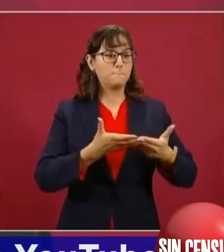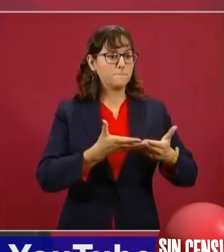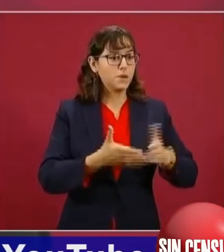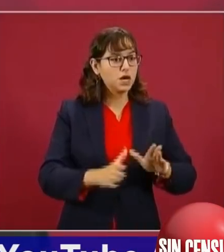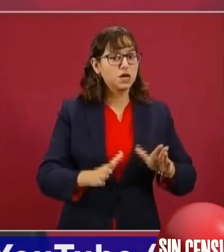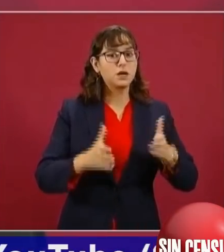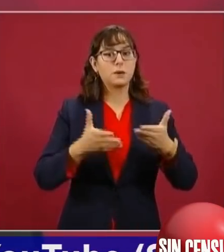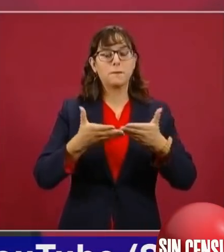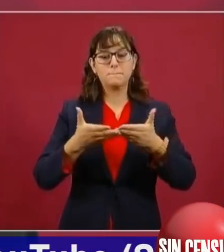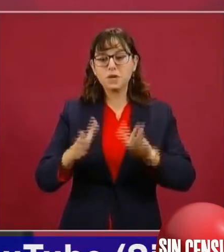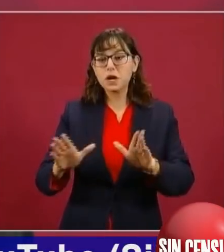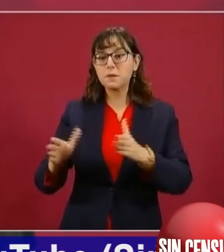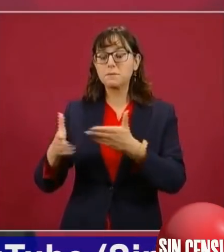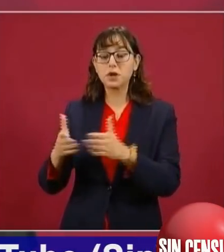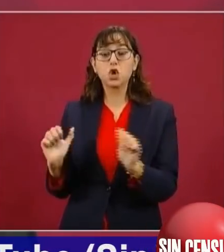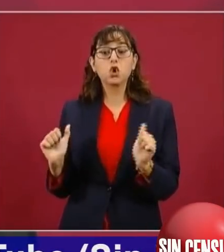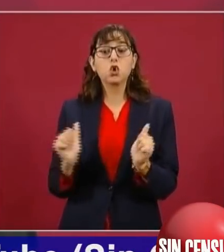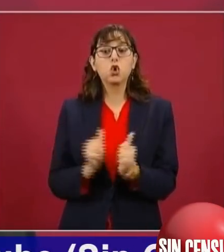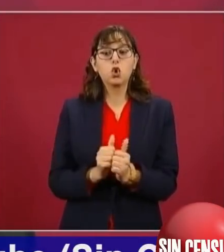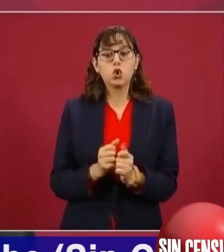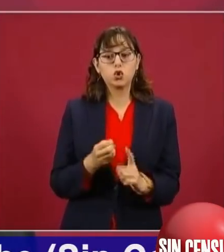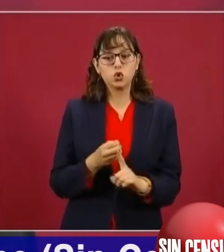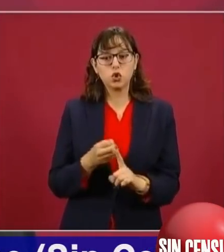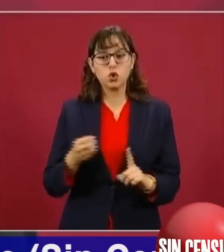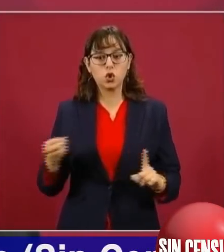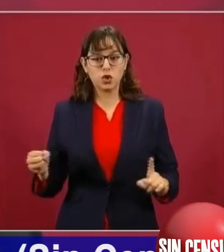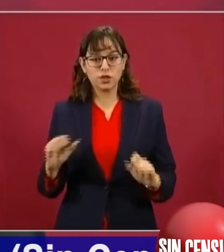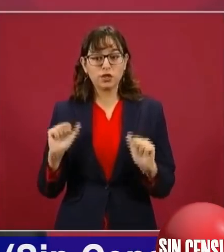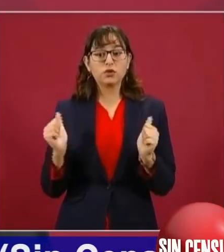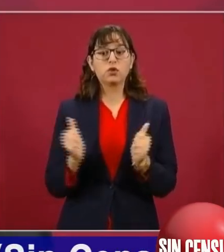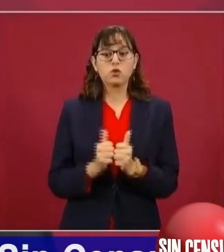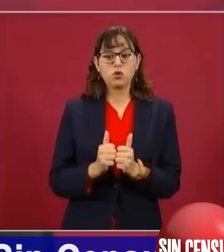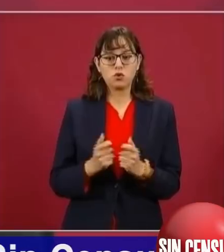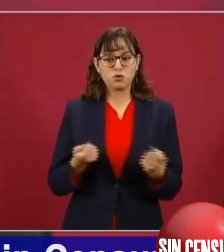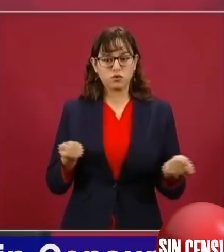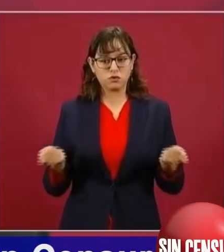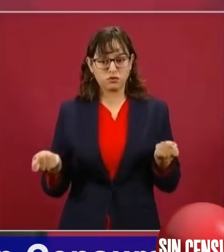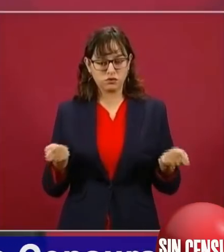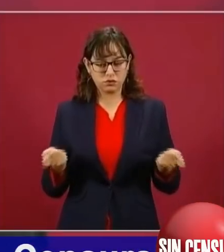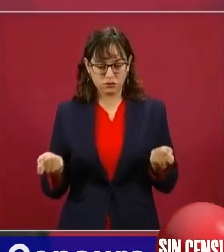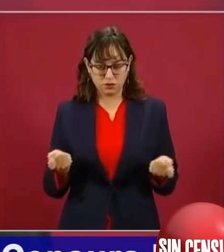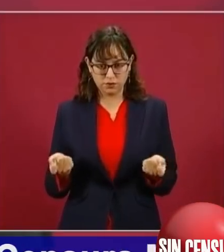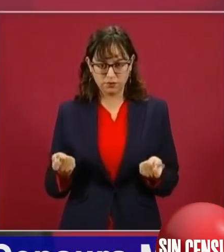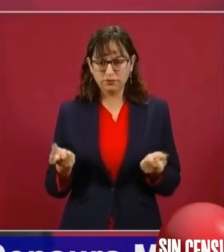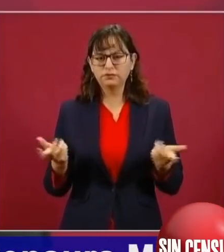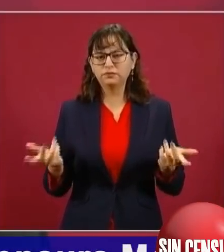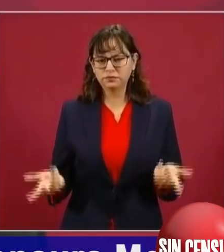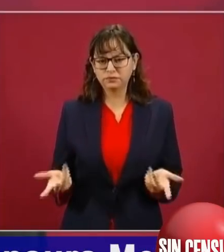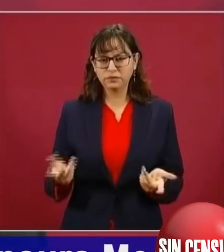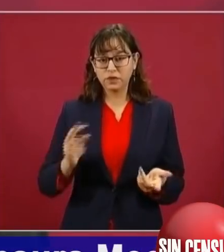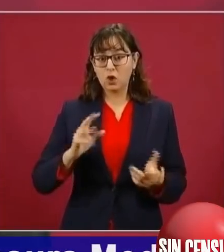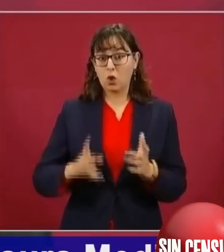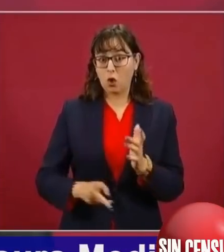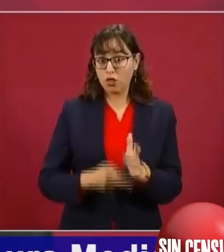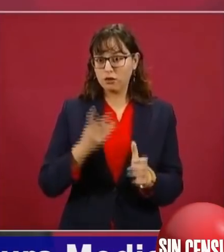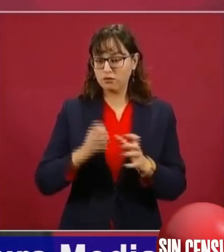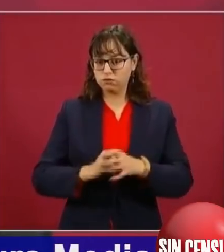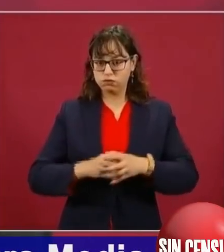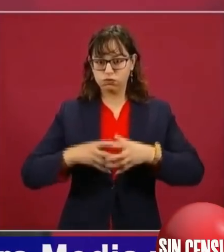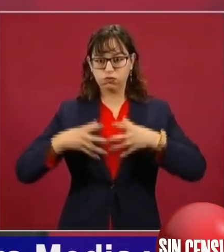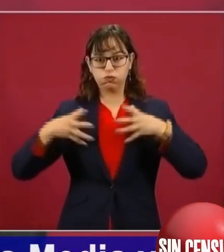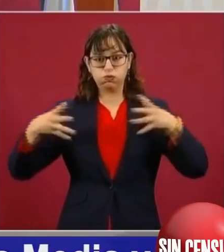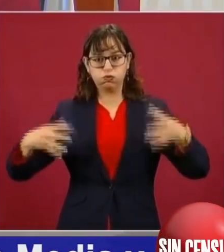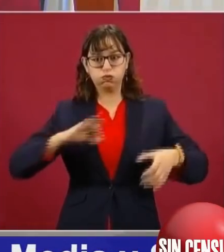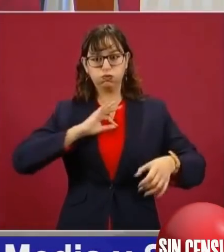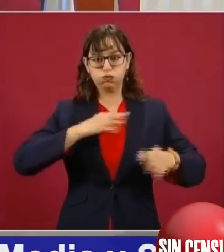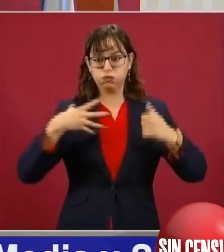públicos en una forma ordenada, en una forma controlada, para evitar precisamente el fenómeno de rebrote. Y aquí hacemos